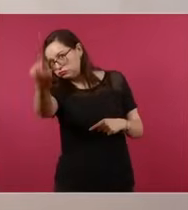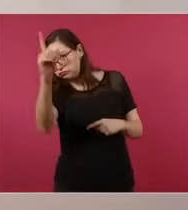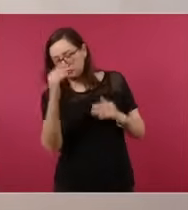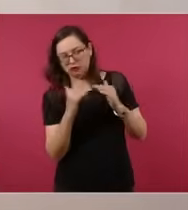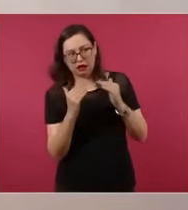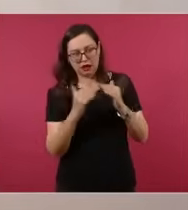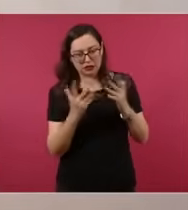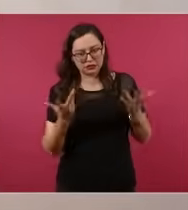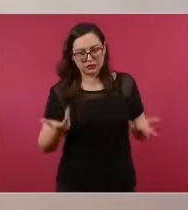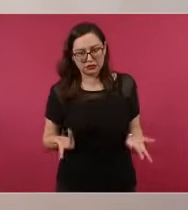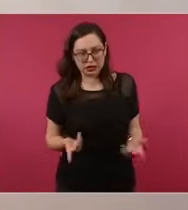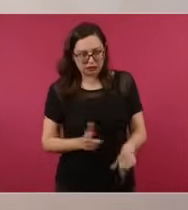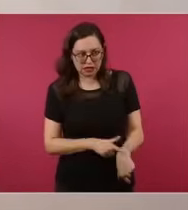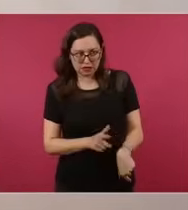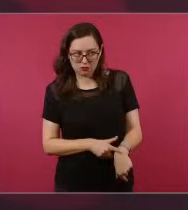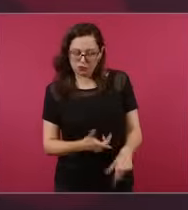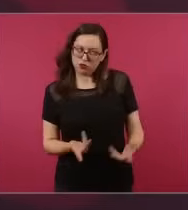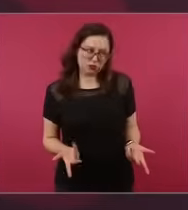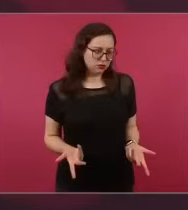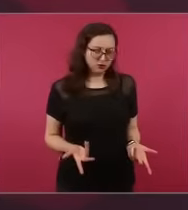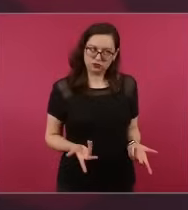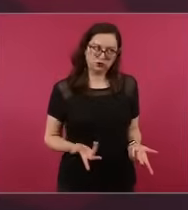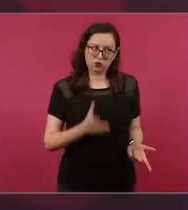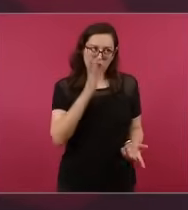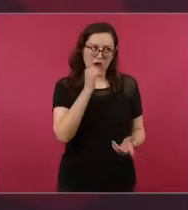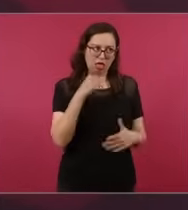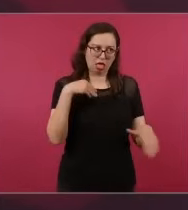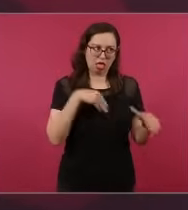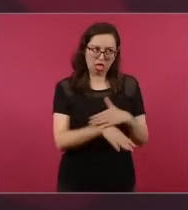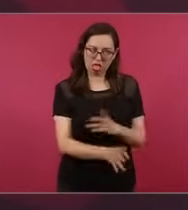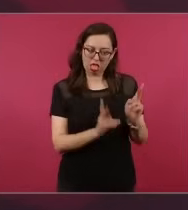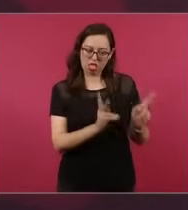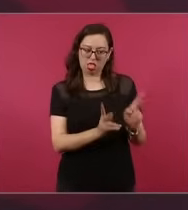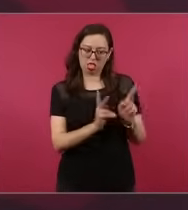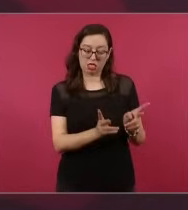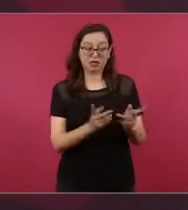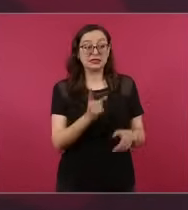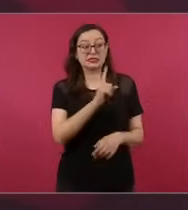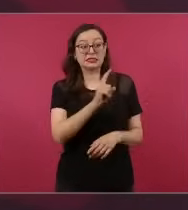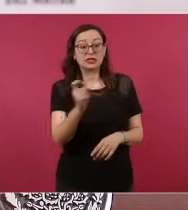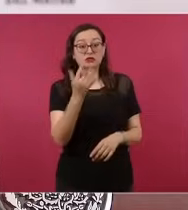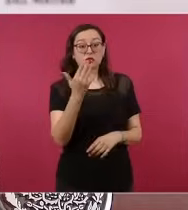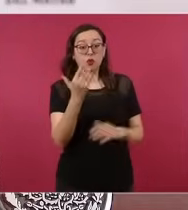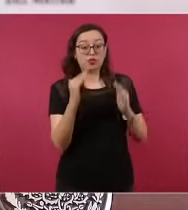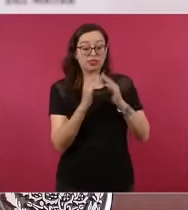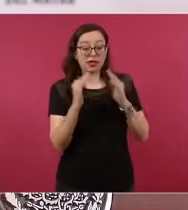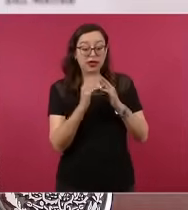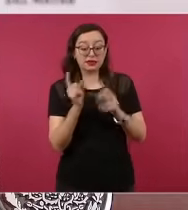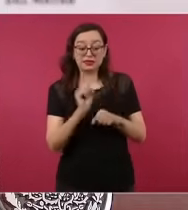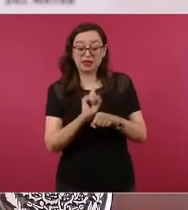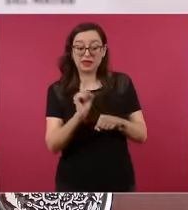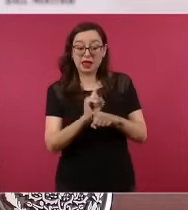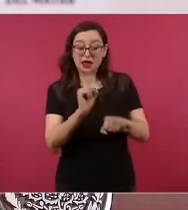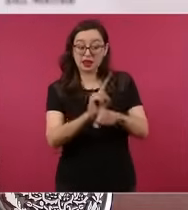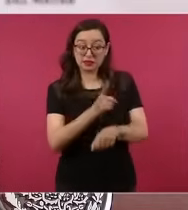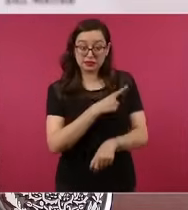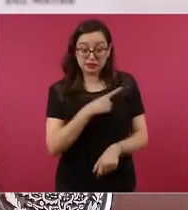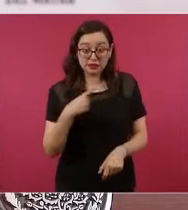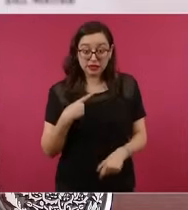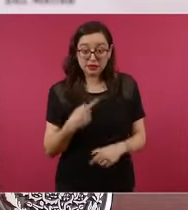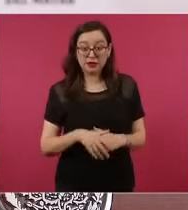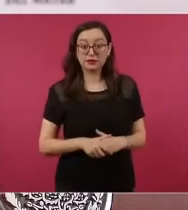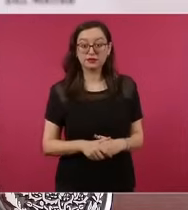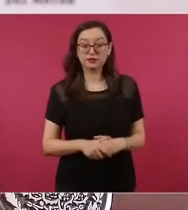decíamos, no les va a dar tiempo de terminar la tarea de las 150 casas diarias. Pues